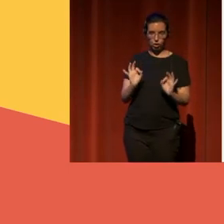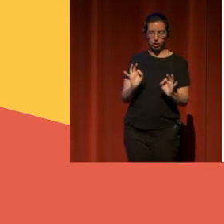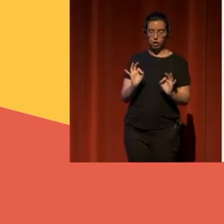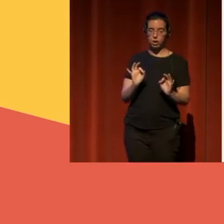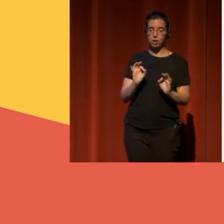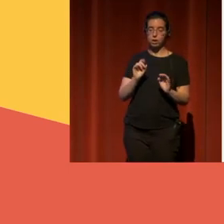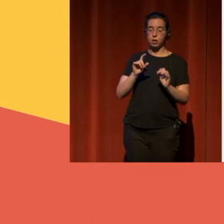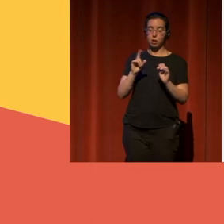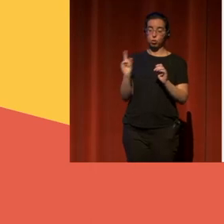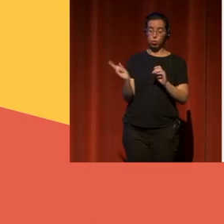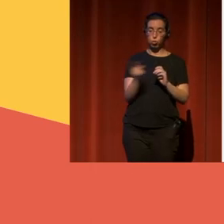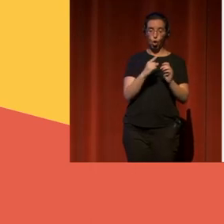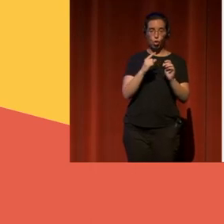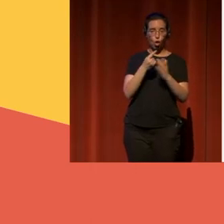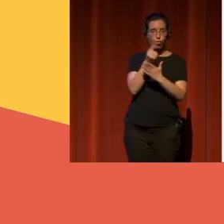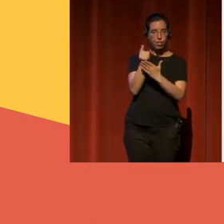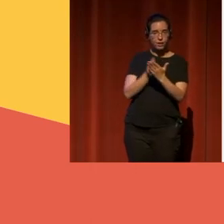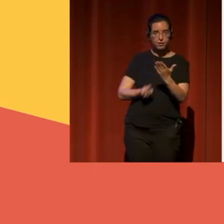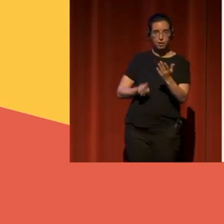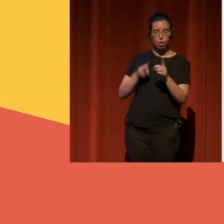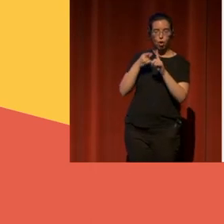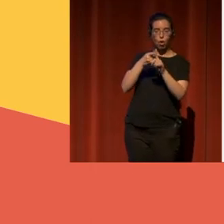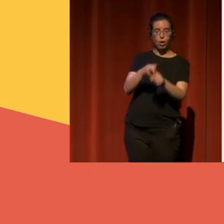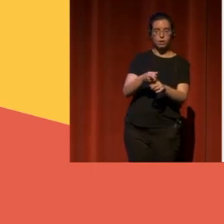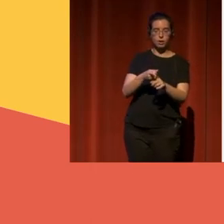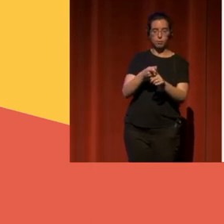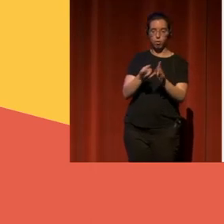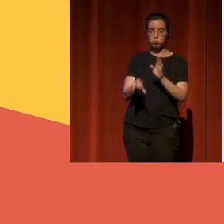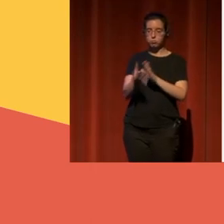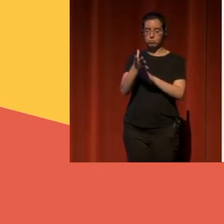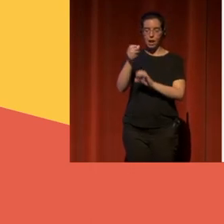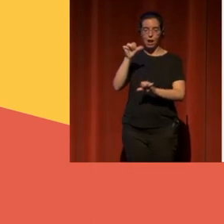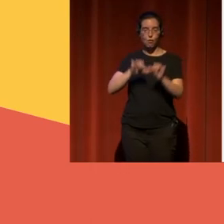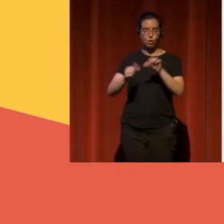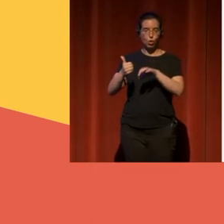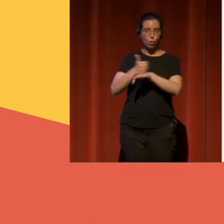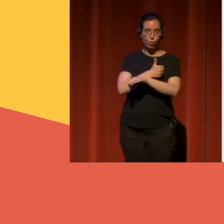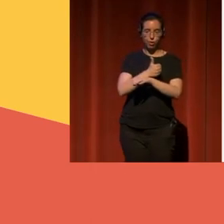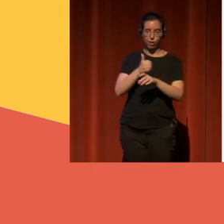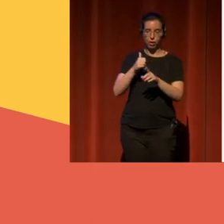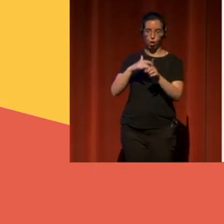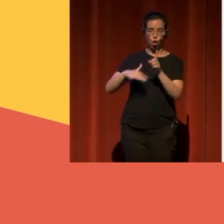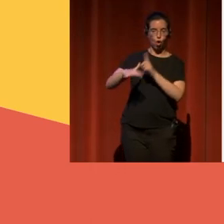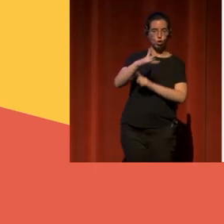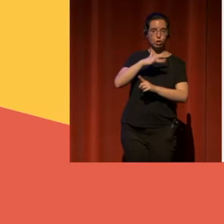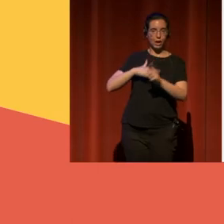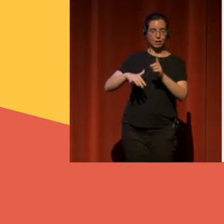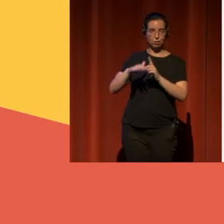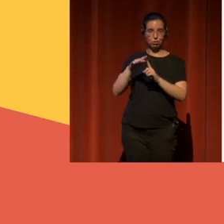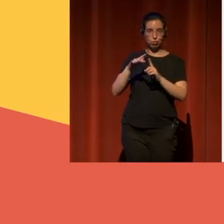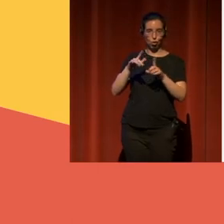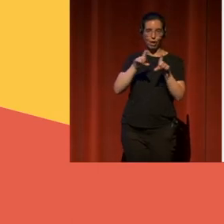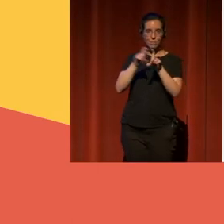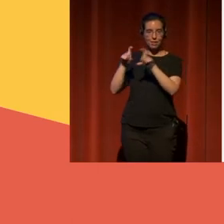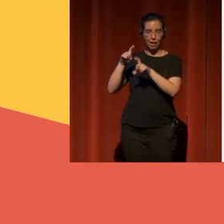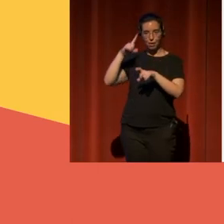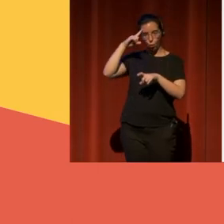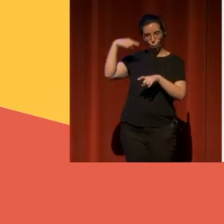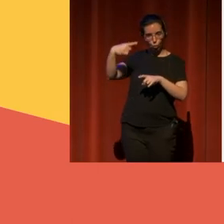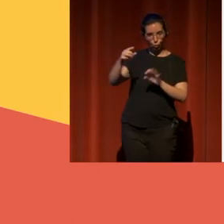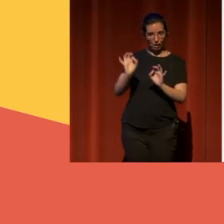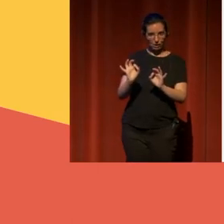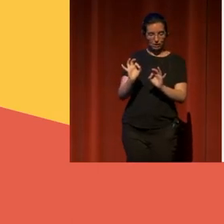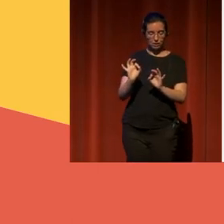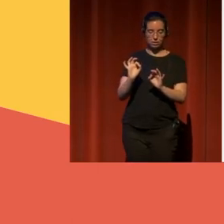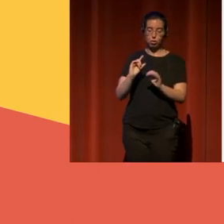están diseñados para la misión específica de generar laboratorios ciudadanos en el contexto de entidades de tipo cultural. Y todos ellos son modelos